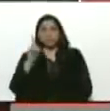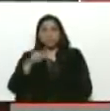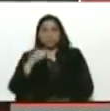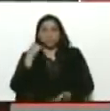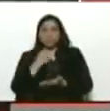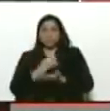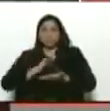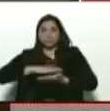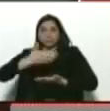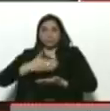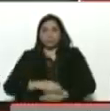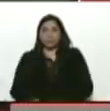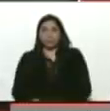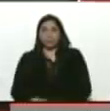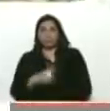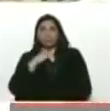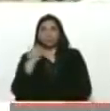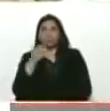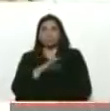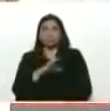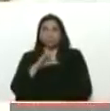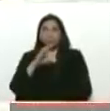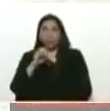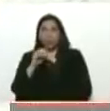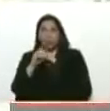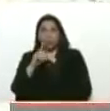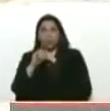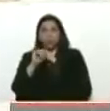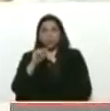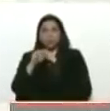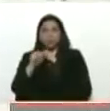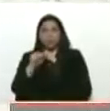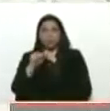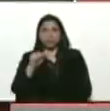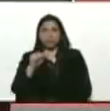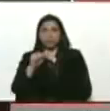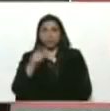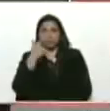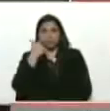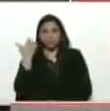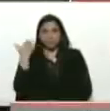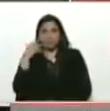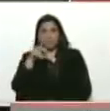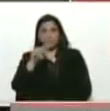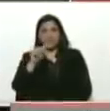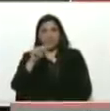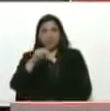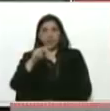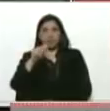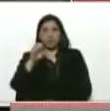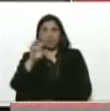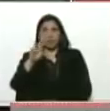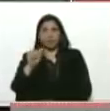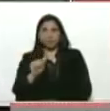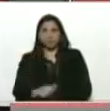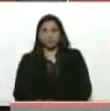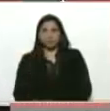pasaporte del fallecido Colina Ibarra, Robert Levy, que es alias